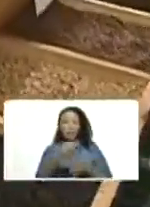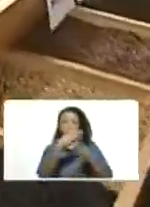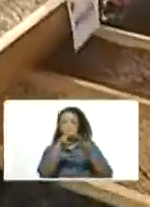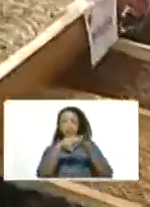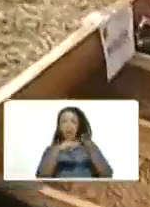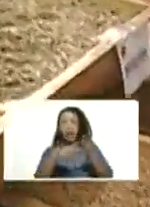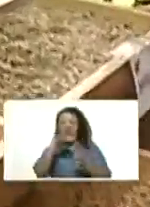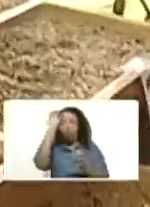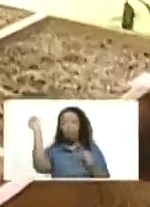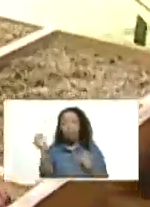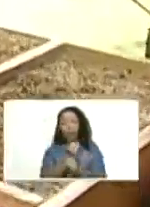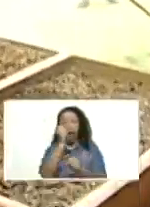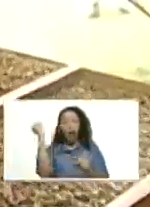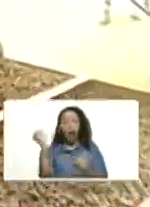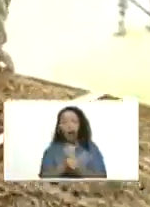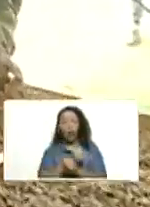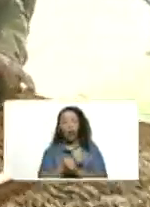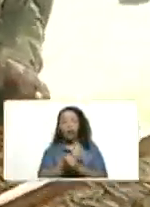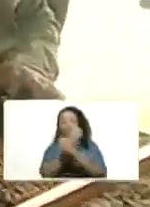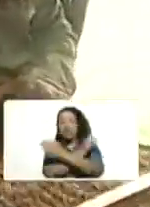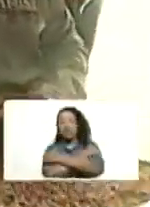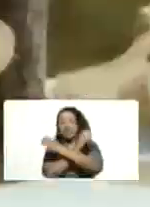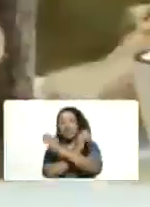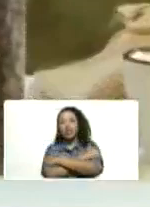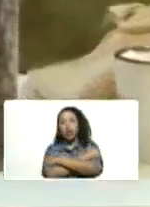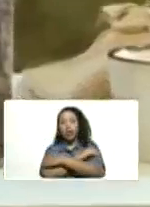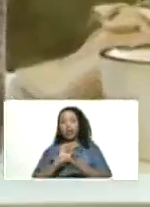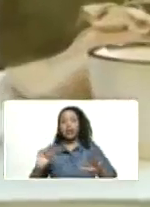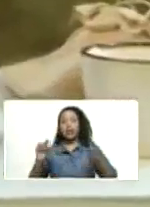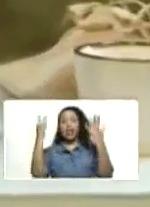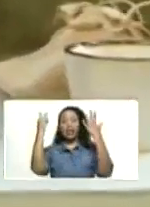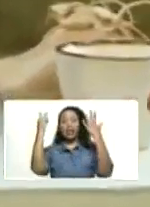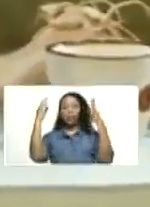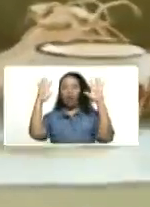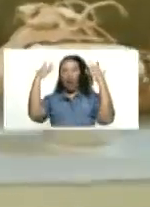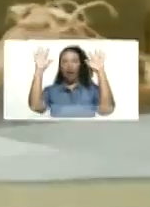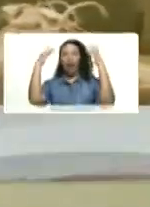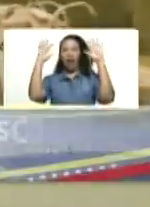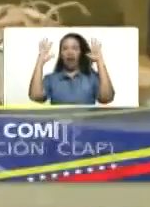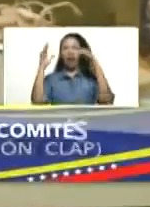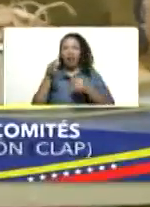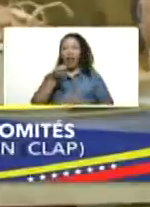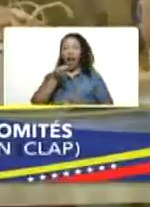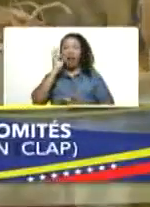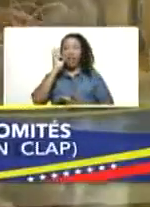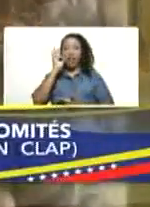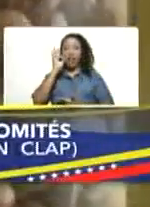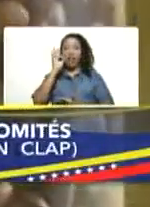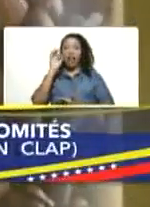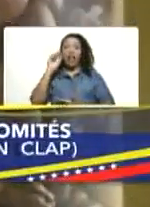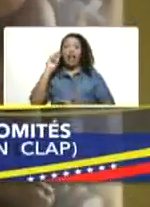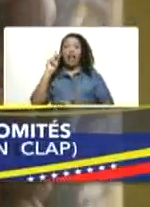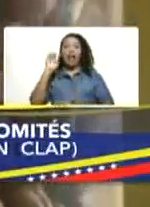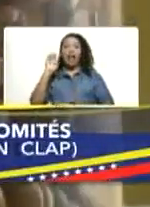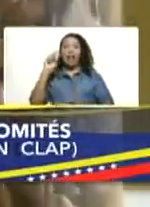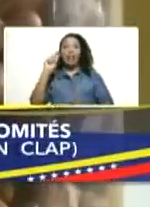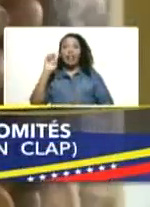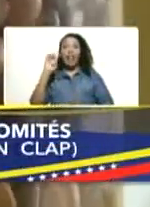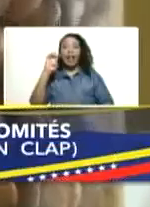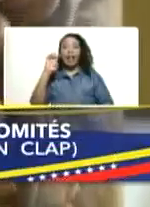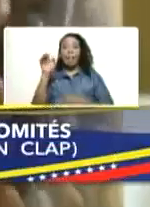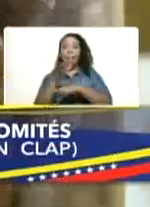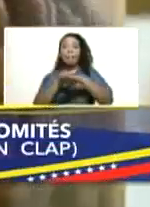el trabajo, los felicito, 7º aniversario, Café Catey, Catey, ¿de dónde